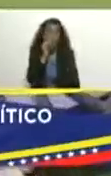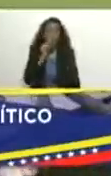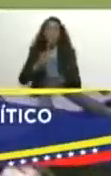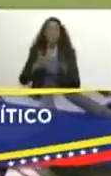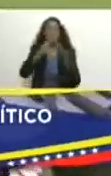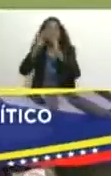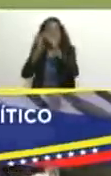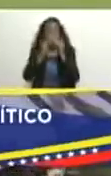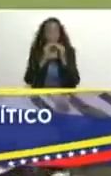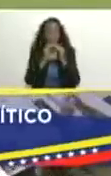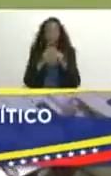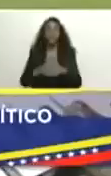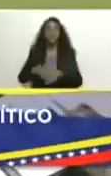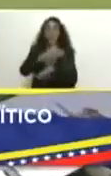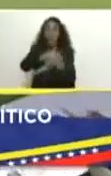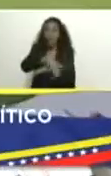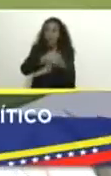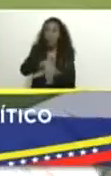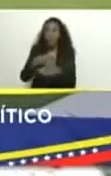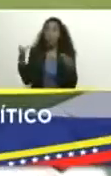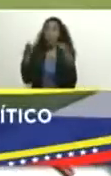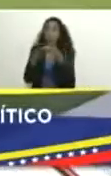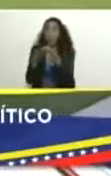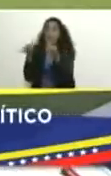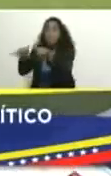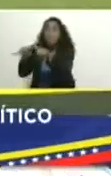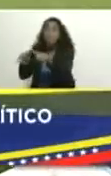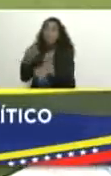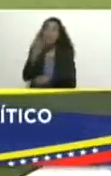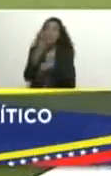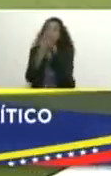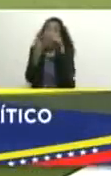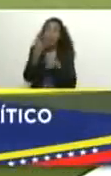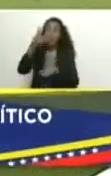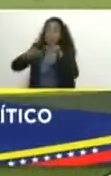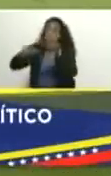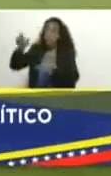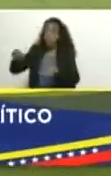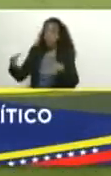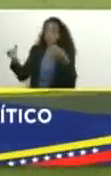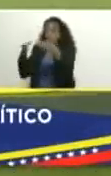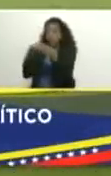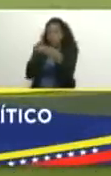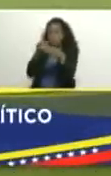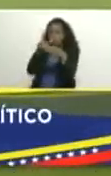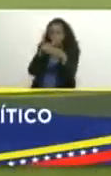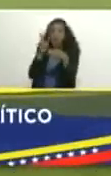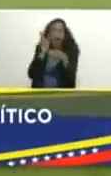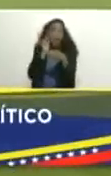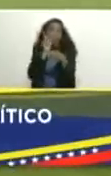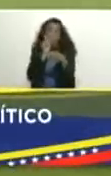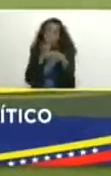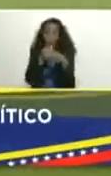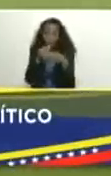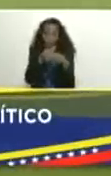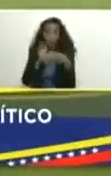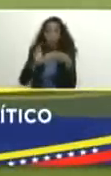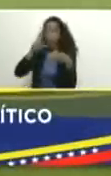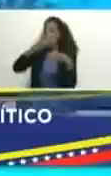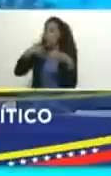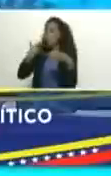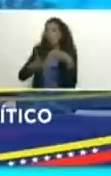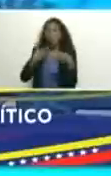de comunidad conformará un equipo de 4 personas, hombres y mujeres, de todas las